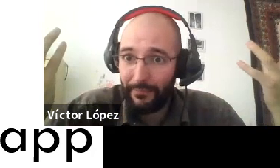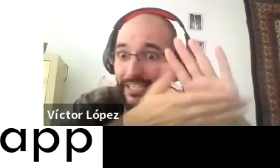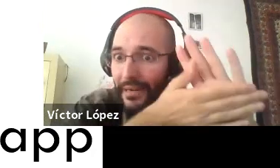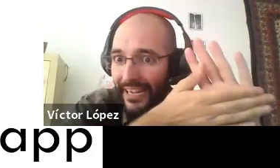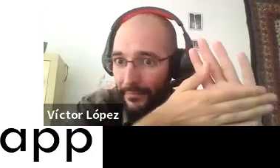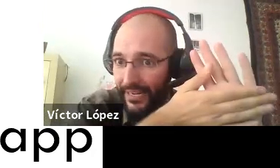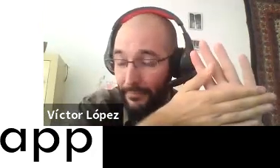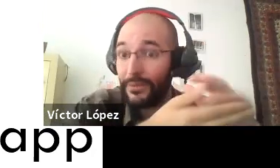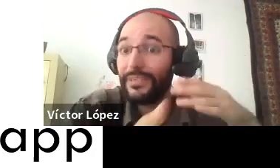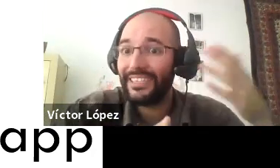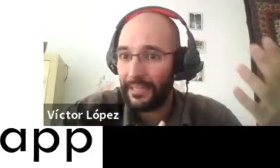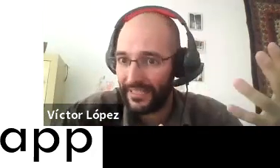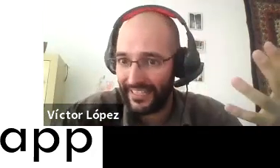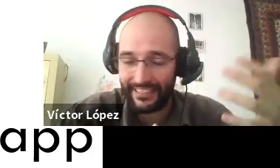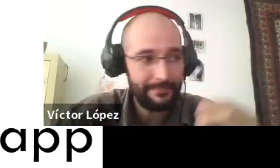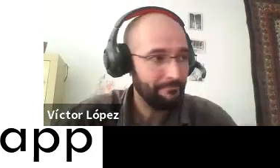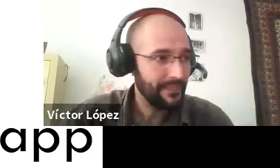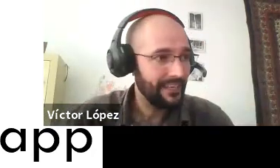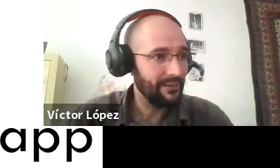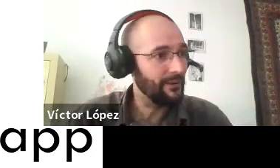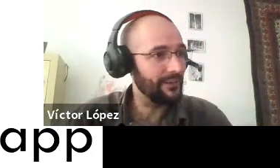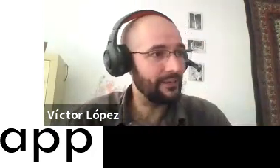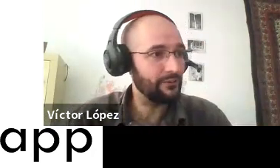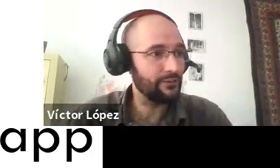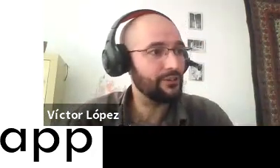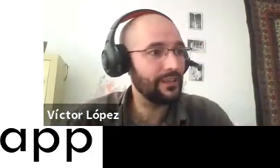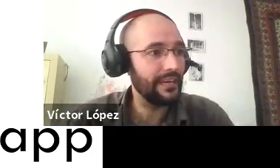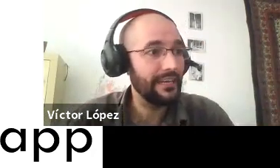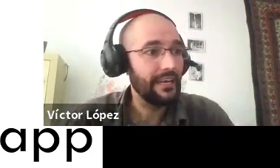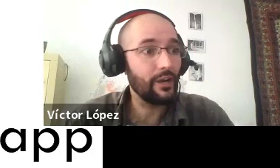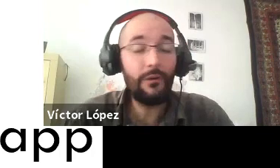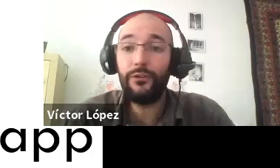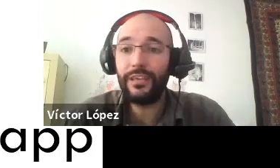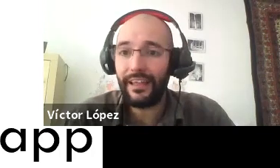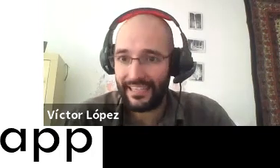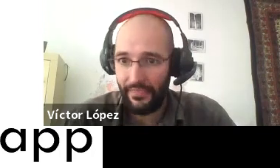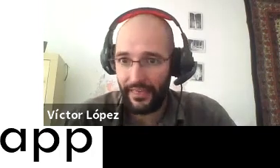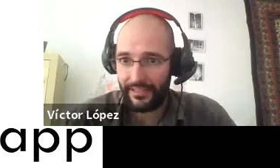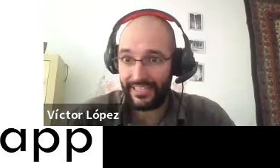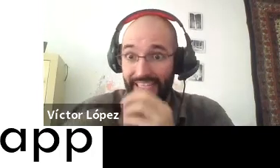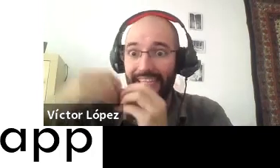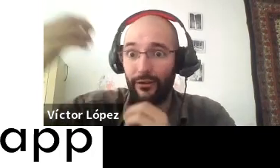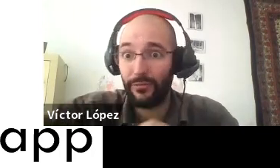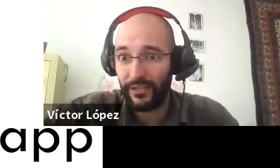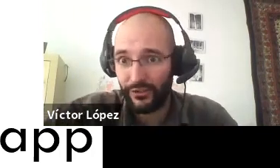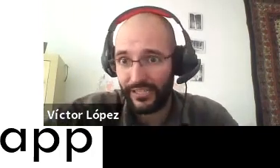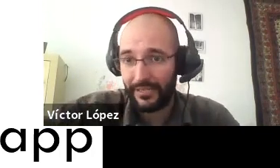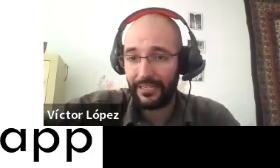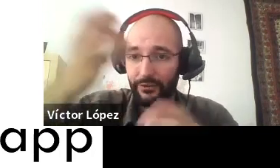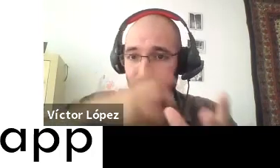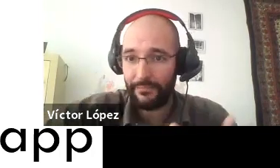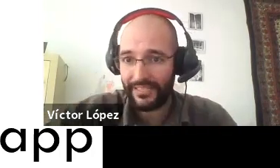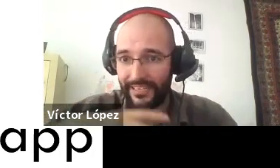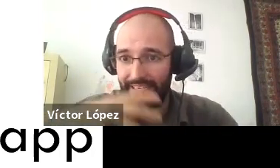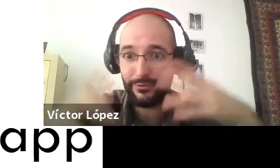cámara? Vamos a tapar la cámara, vamos a ver si así también detecta, ¿no? Y hay otros chicos que decían, ¿y cómo influye la distancia? ¿Detecta los objetos si están